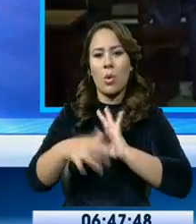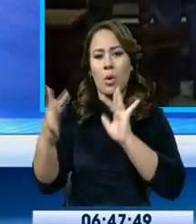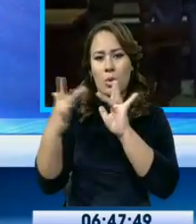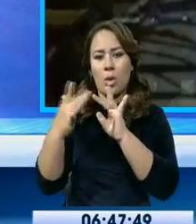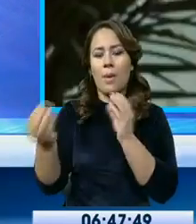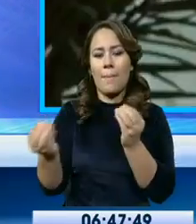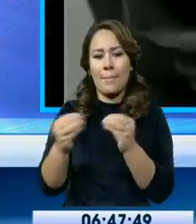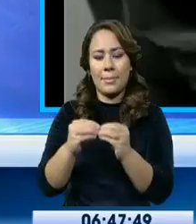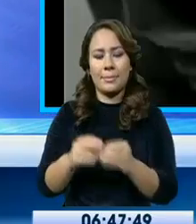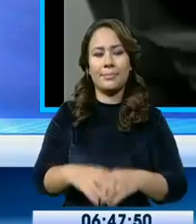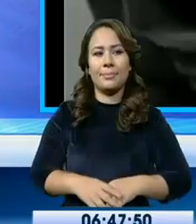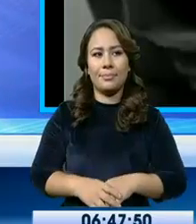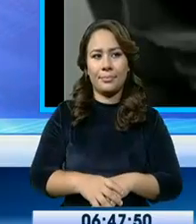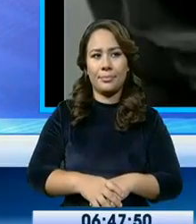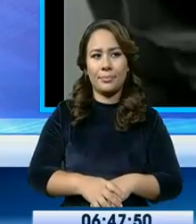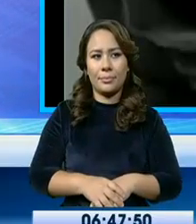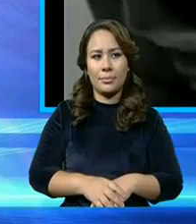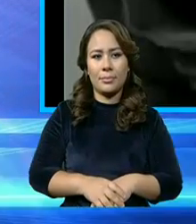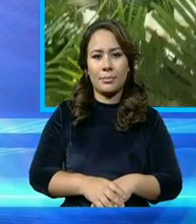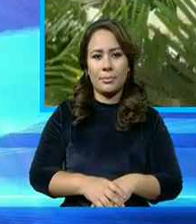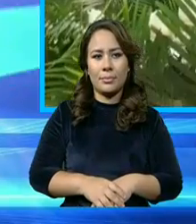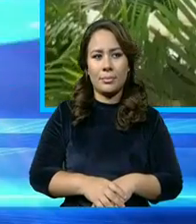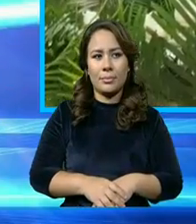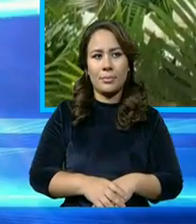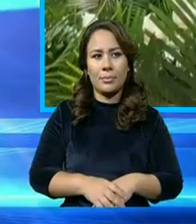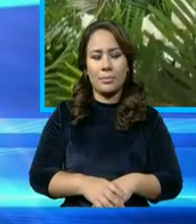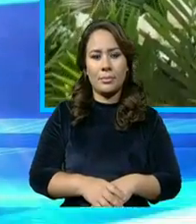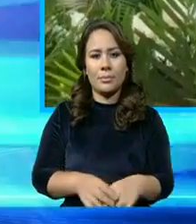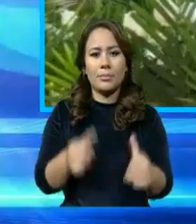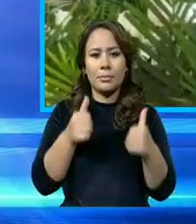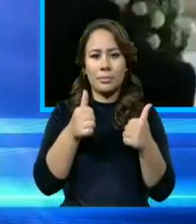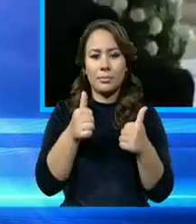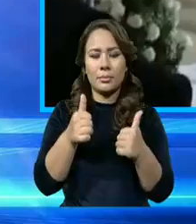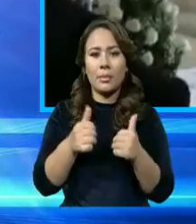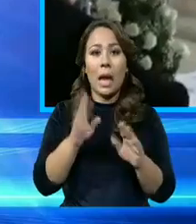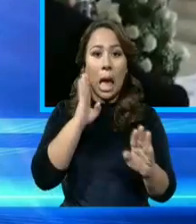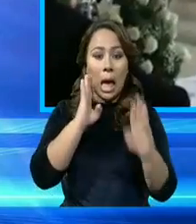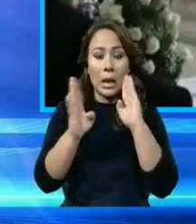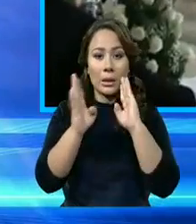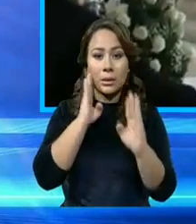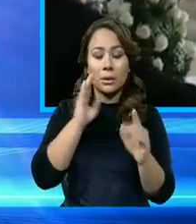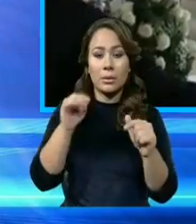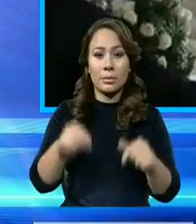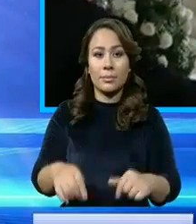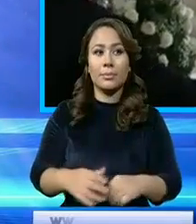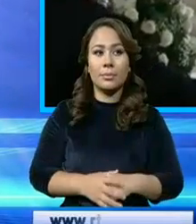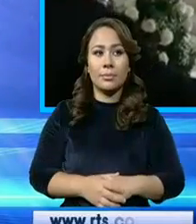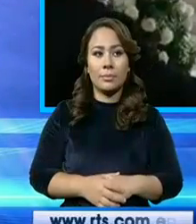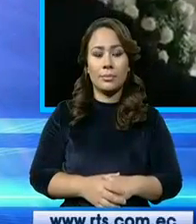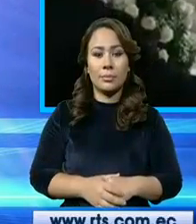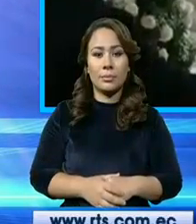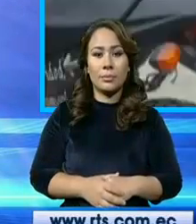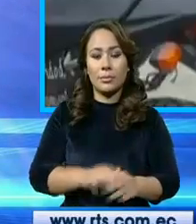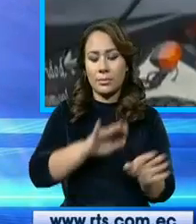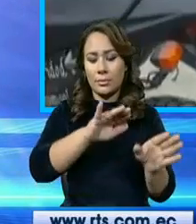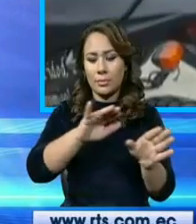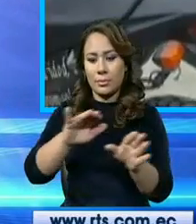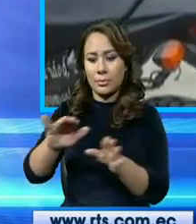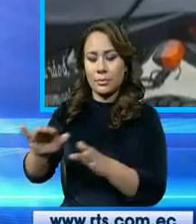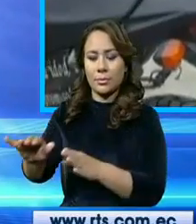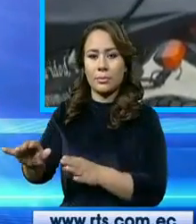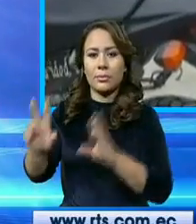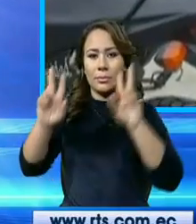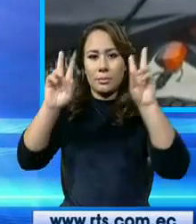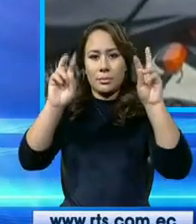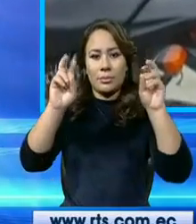que sí, compañero. Buenos días. Bien, amables televidentes, estén muy atentos entonces. Vamos ahora a cambiar completamente de